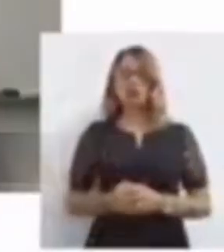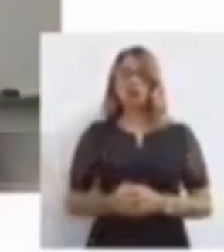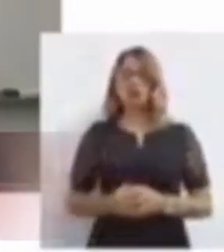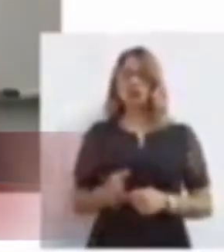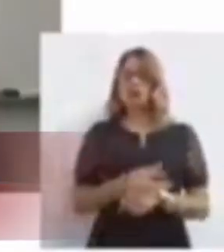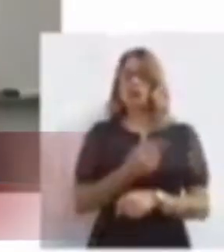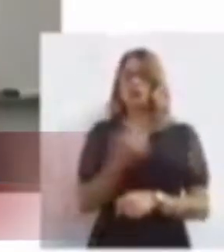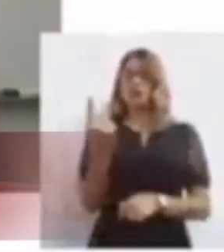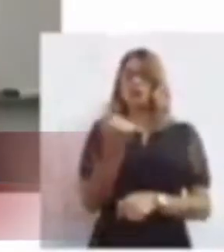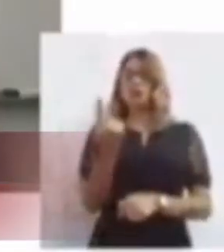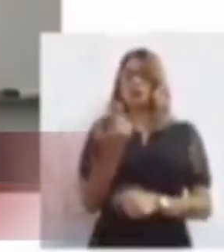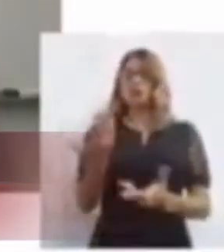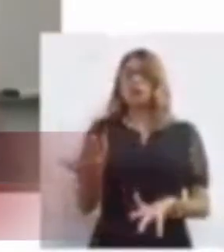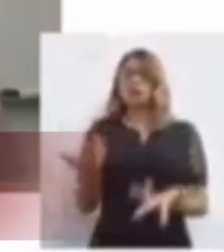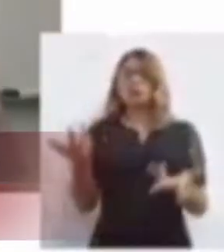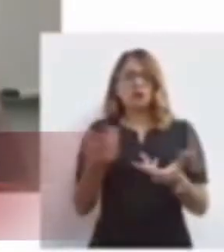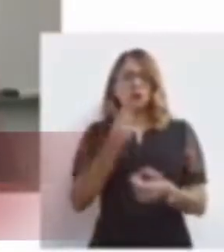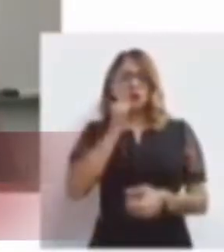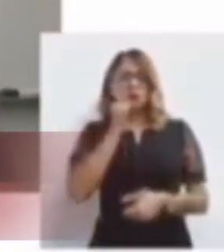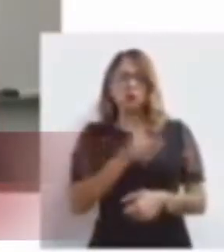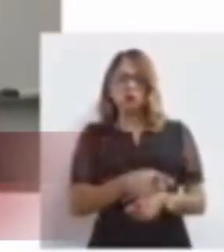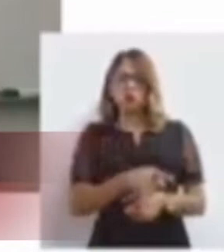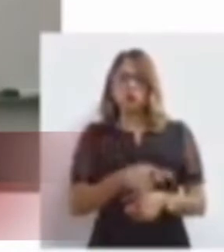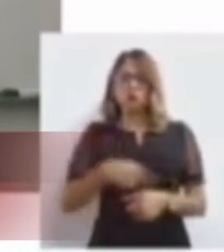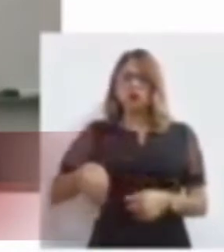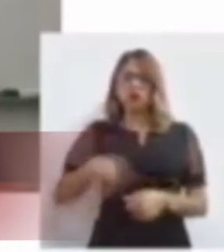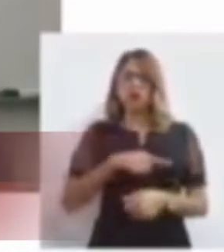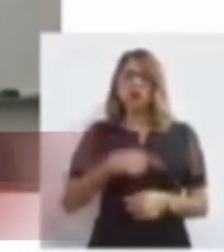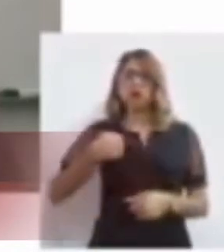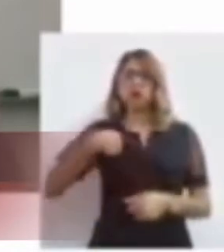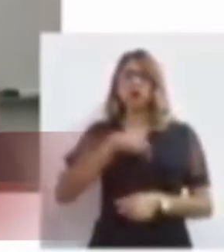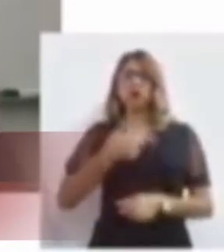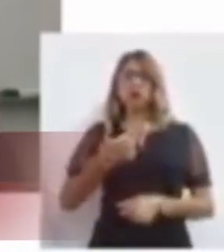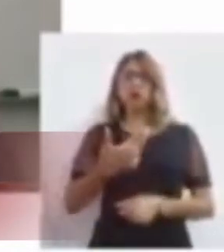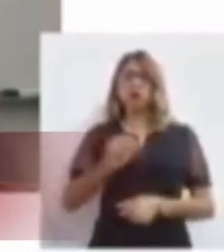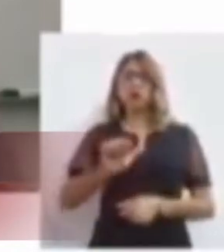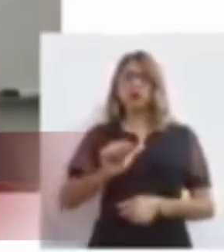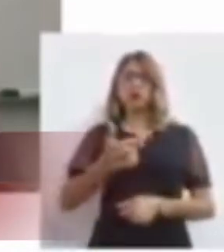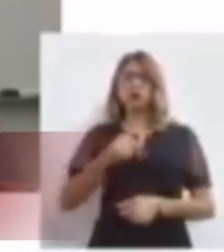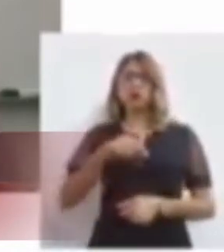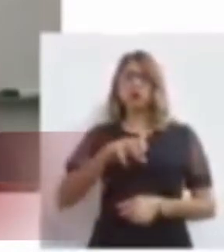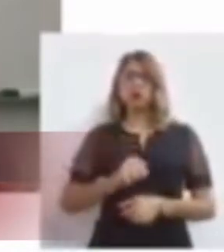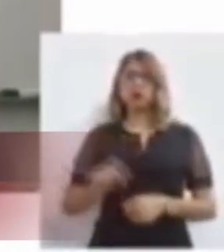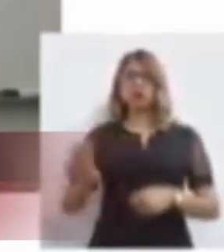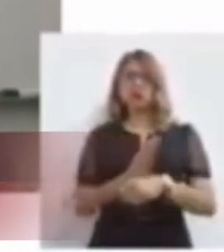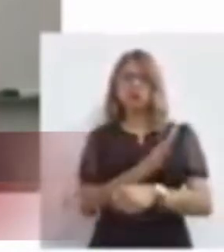decimos no pretendemos beneficiarnos de ninguna manera de esta laguna legal,